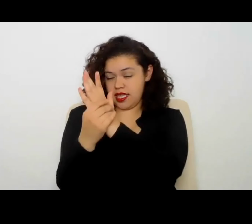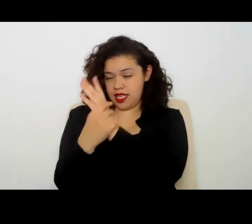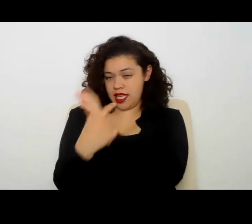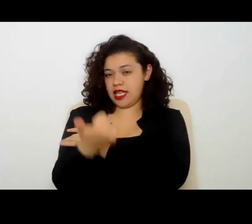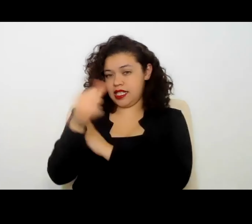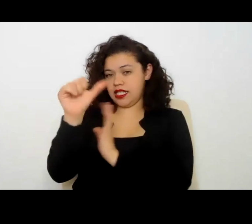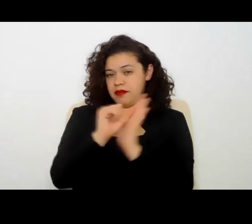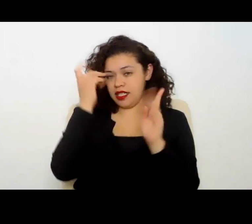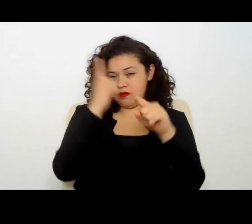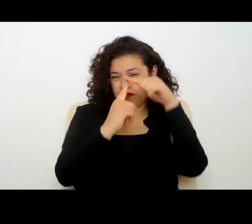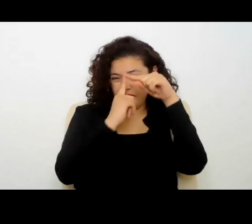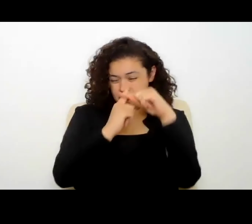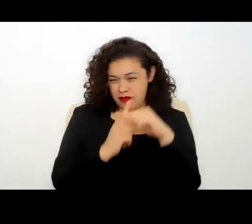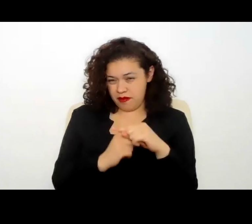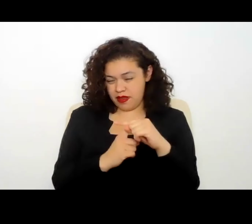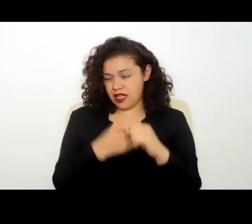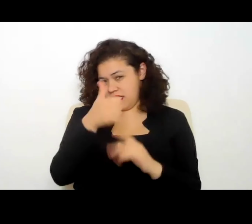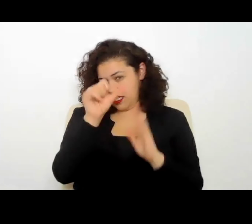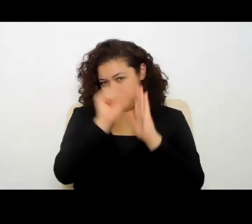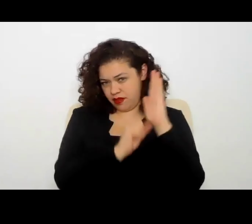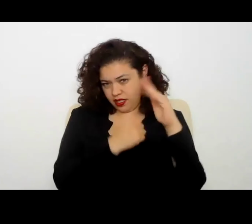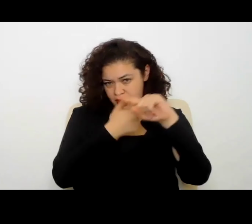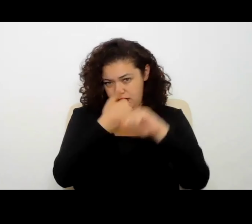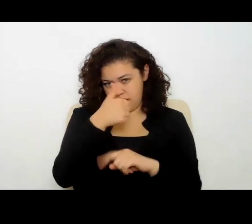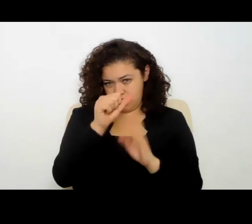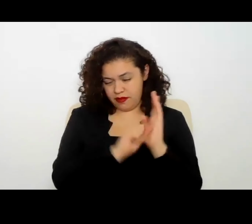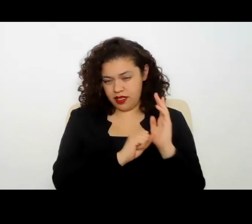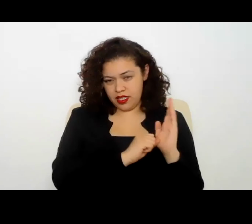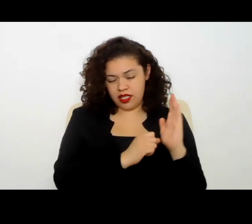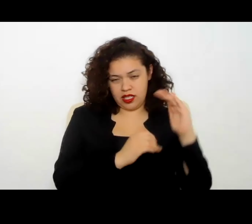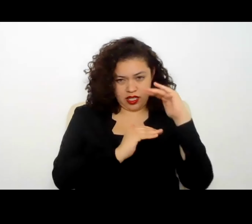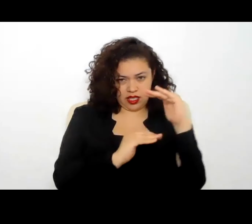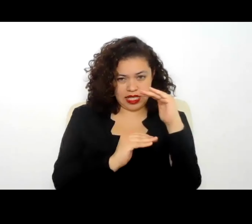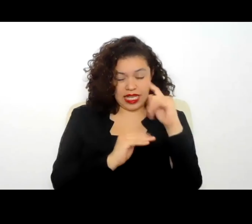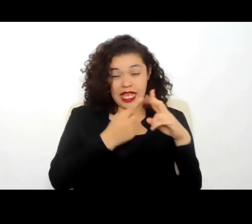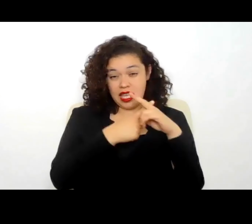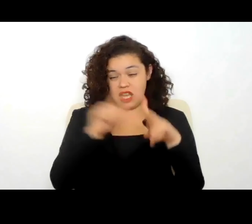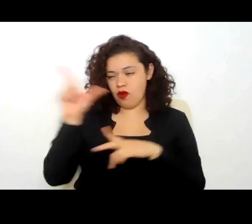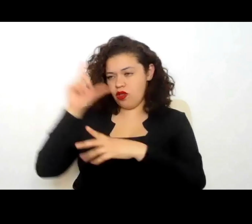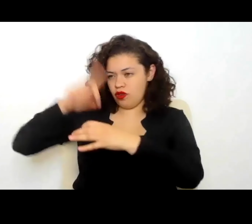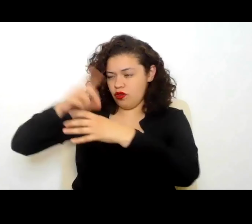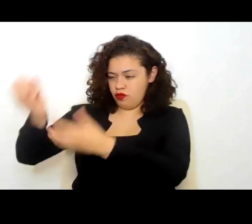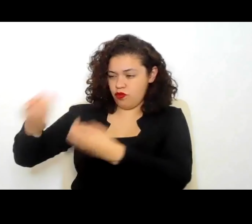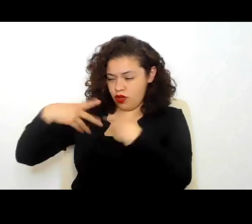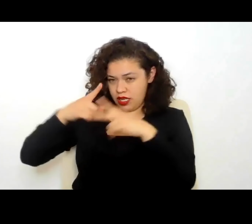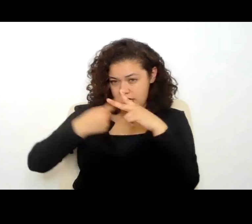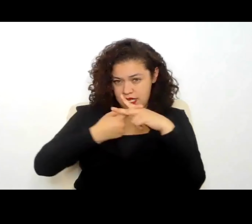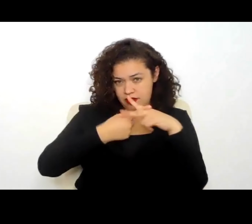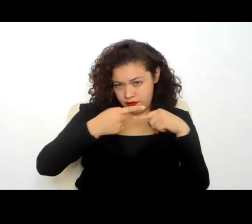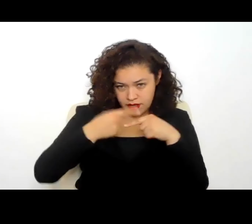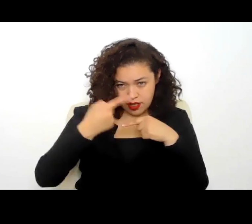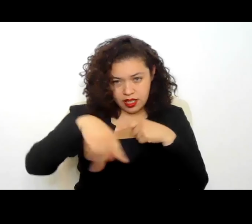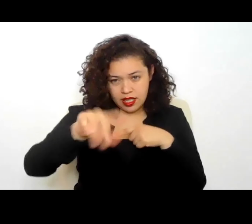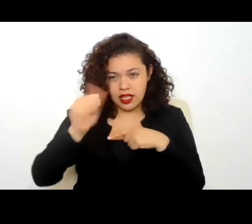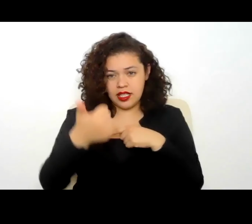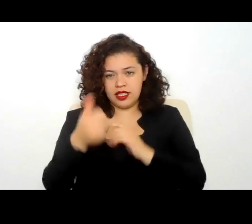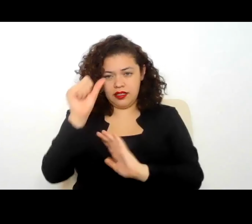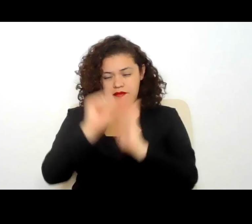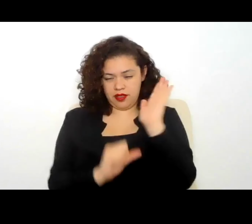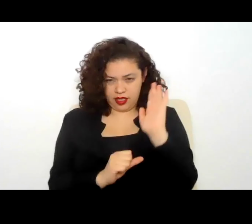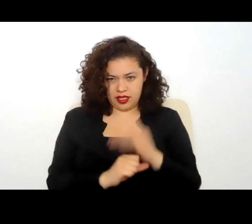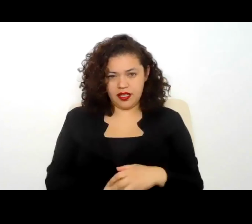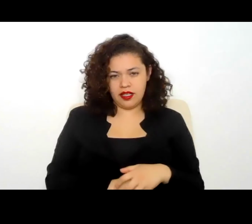6 meses. Empiezo a contar al momento que yo percibo el donativo y de ahí serían 6 meses, pero por decir, si el donativo